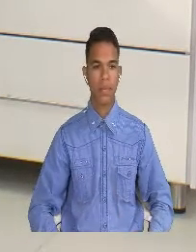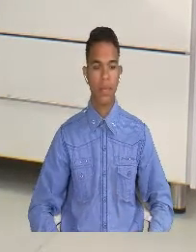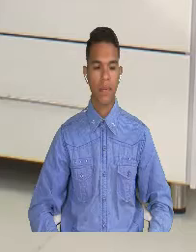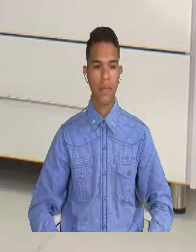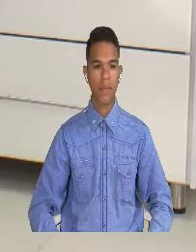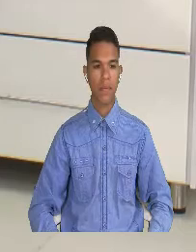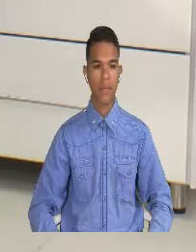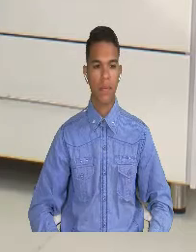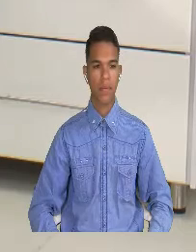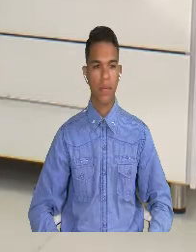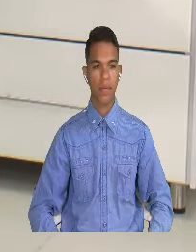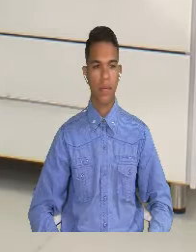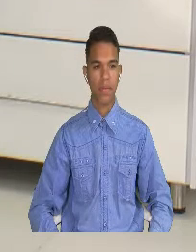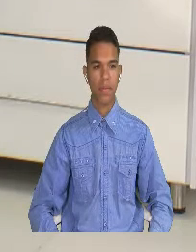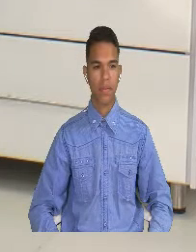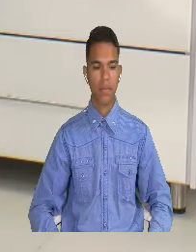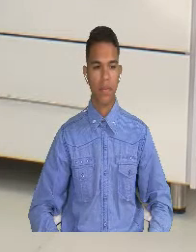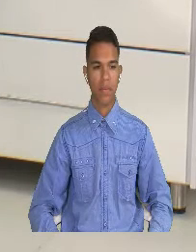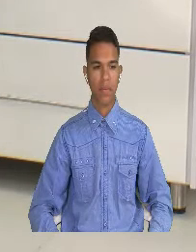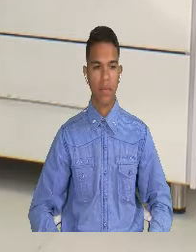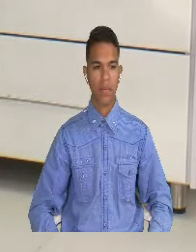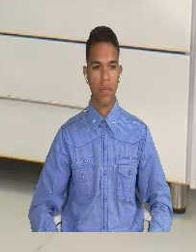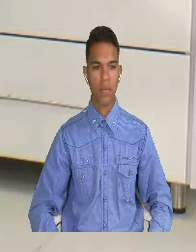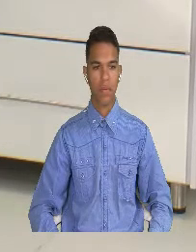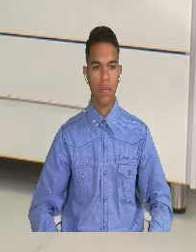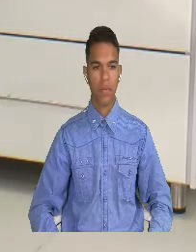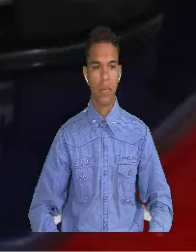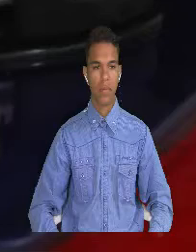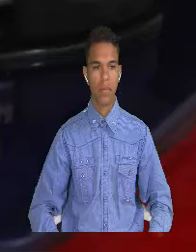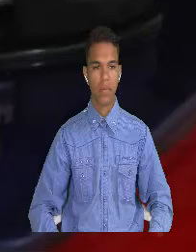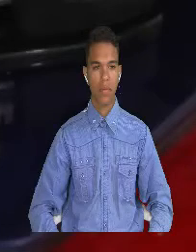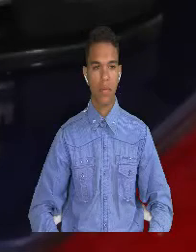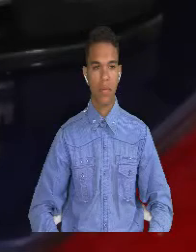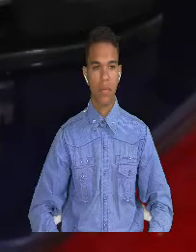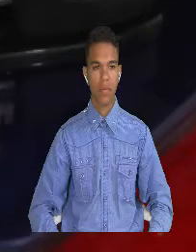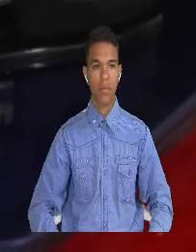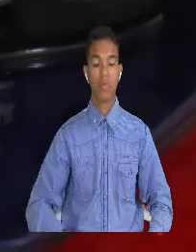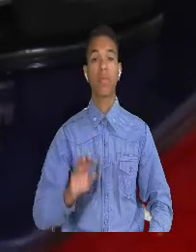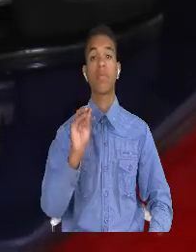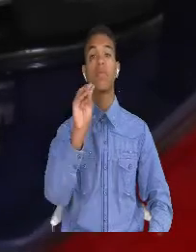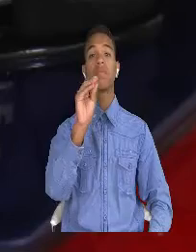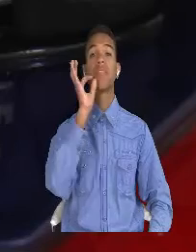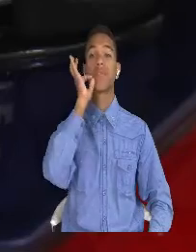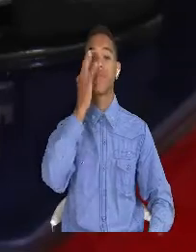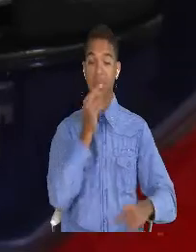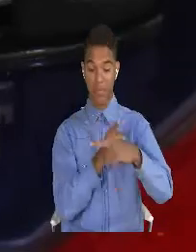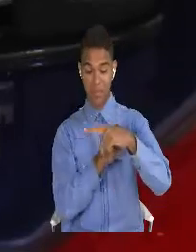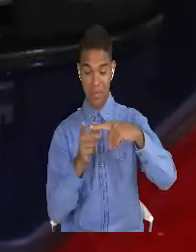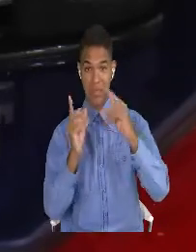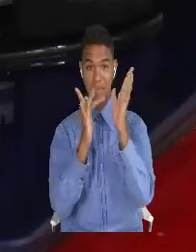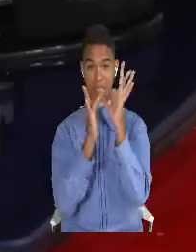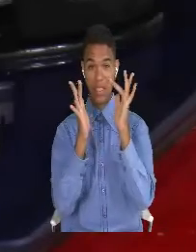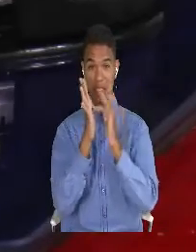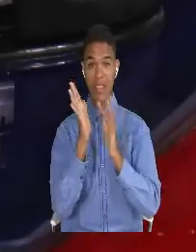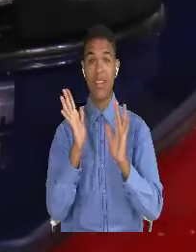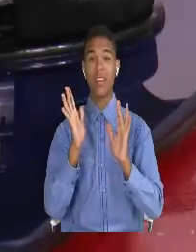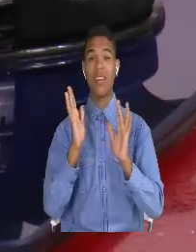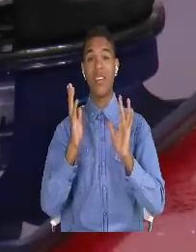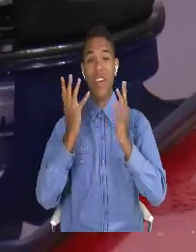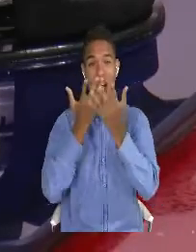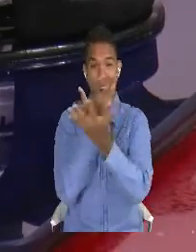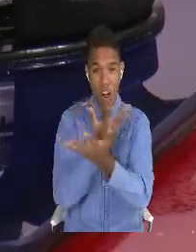sartén. Listo, esta receta está muy rica para ahorita, para esta Semana Mayor, poderla colocar